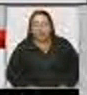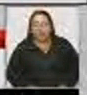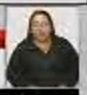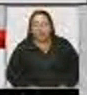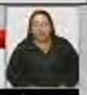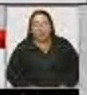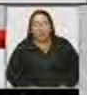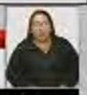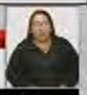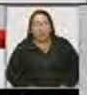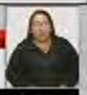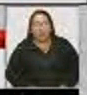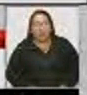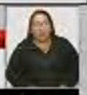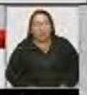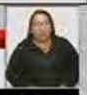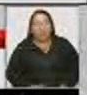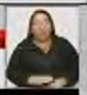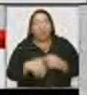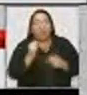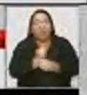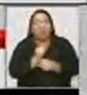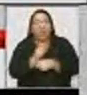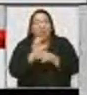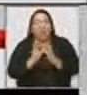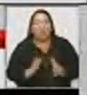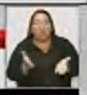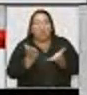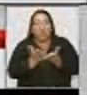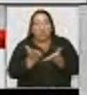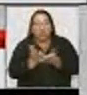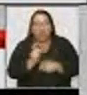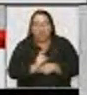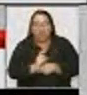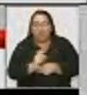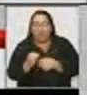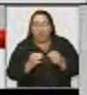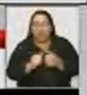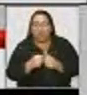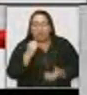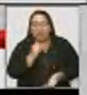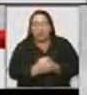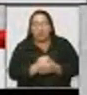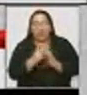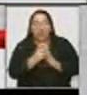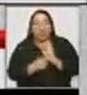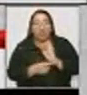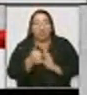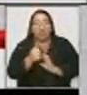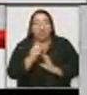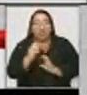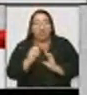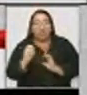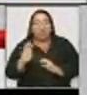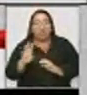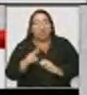de contribuir a la permanencia de los y las estudiantes en el sistema educativo, resalta la aprobación del Decreto